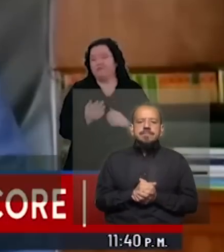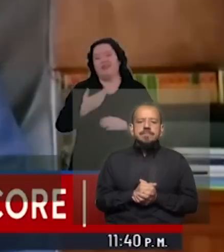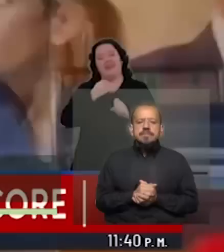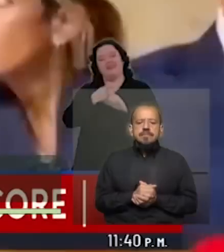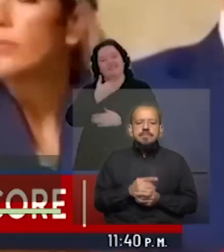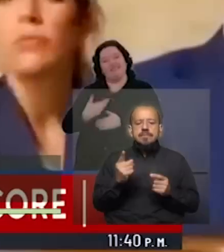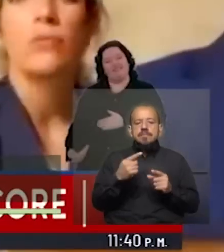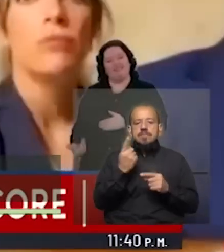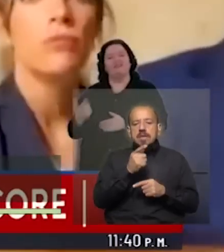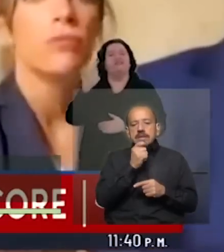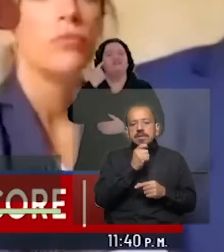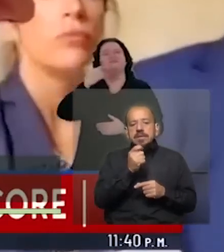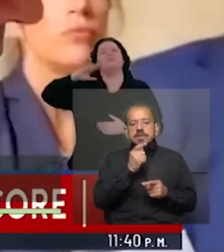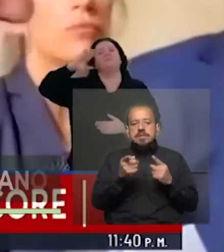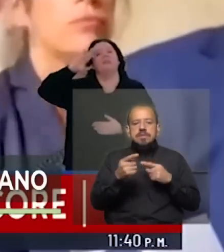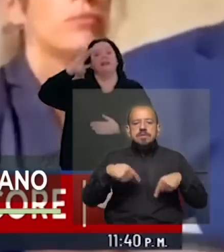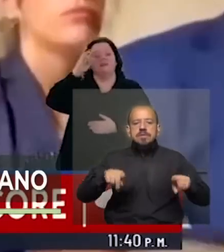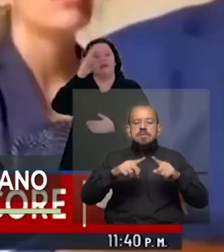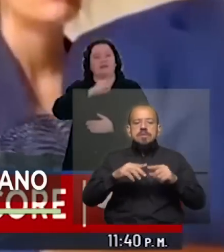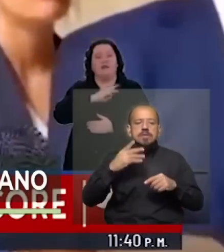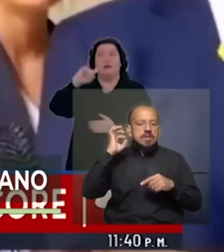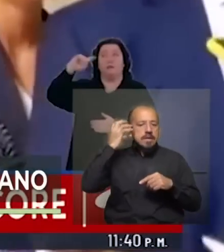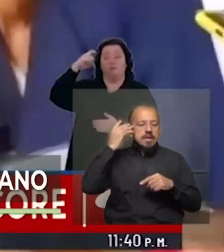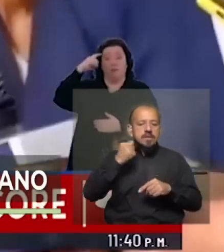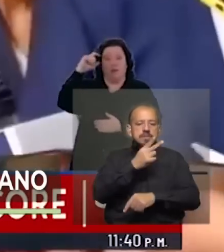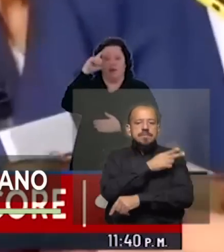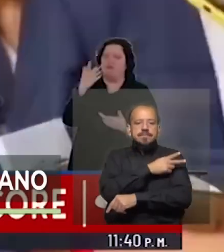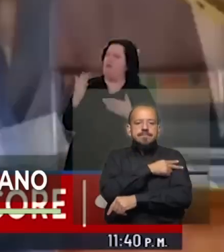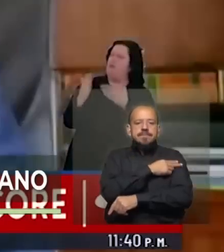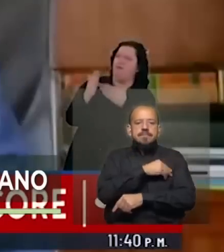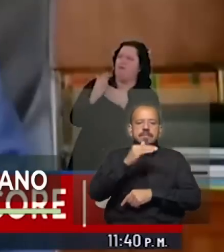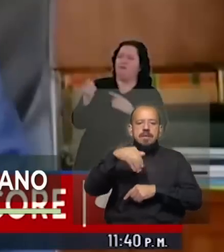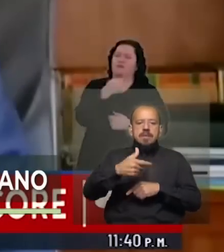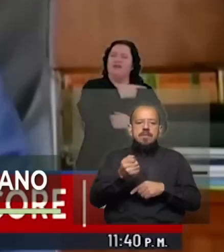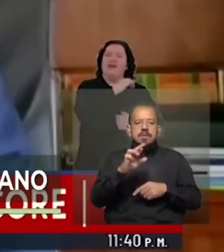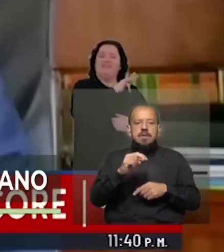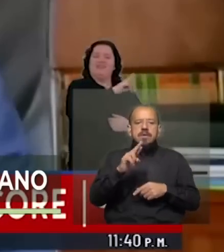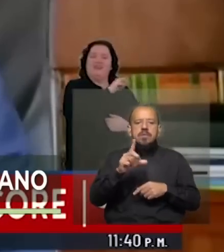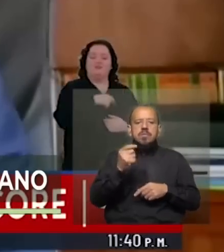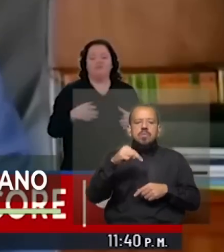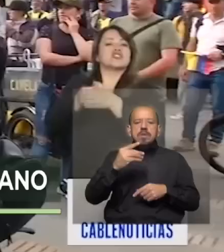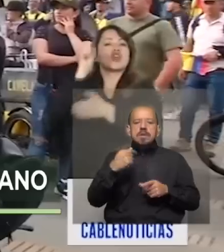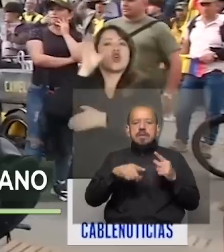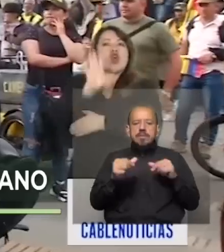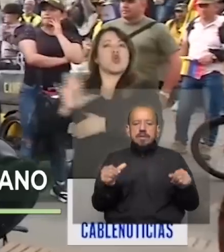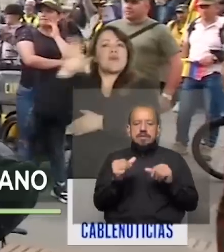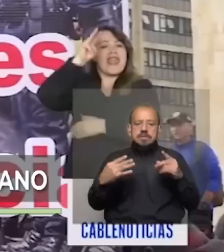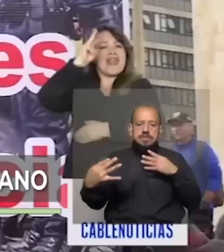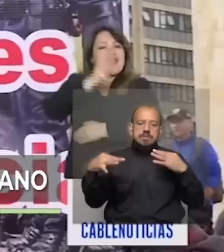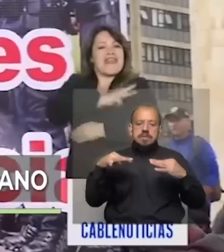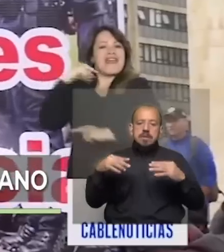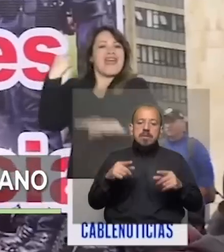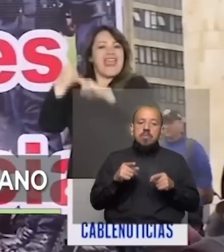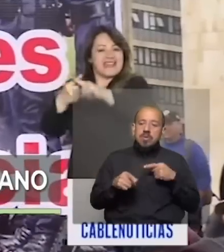durante una entrevista con el medio local W radio el coronel retirado John marulanda dijo que desde la oposición harían todo lo posible por